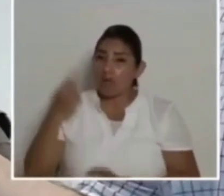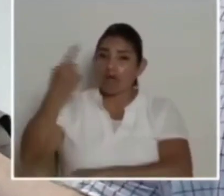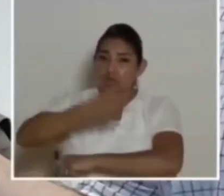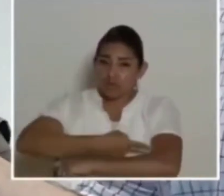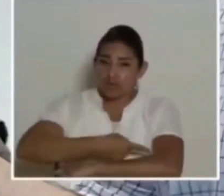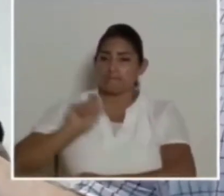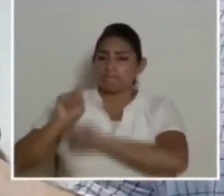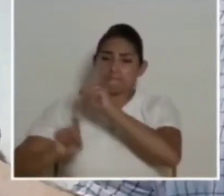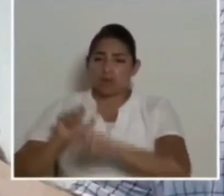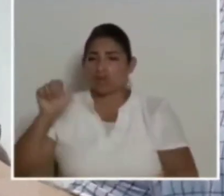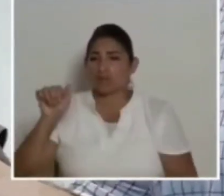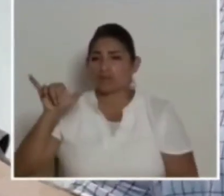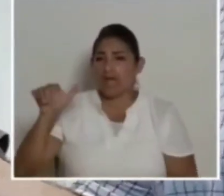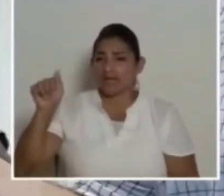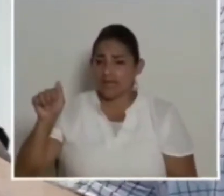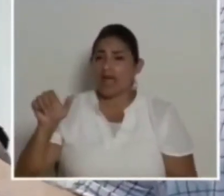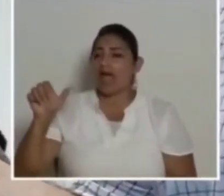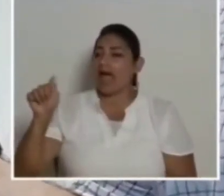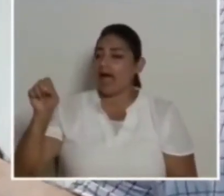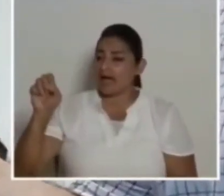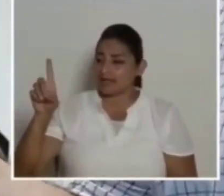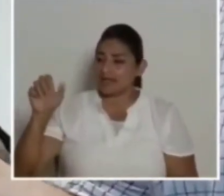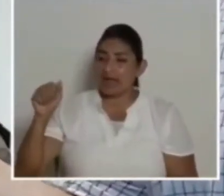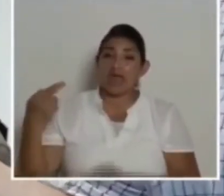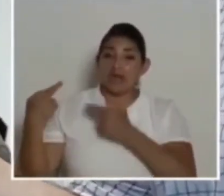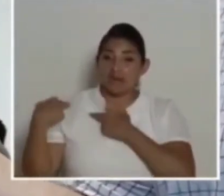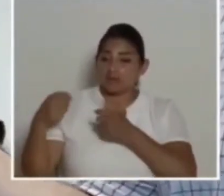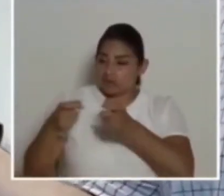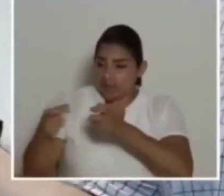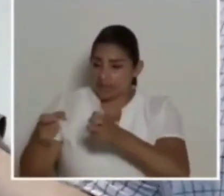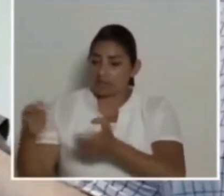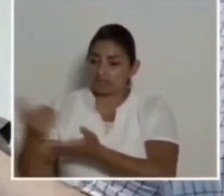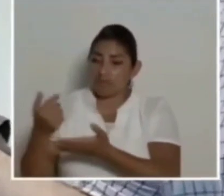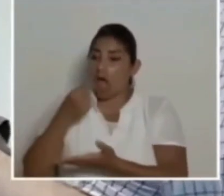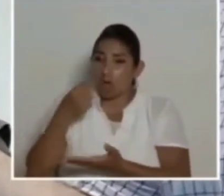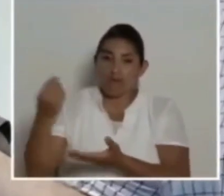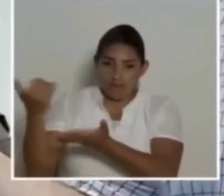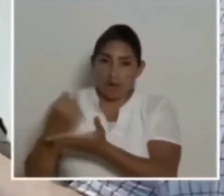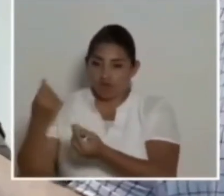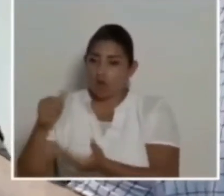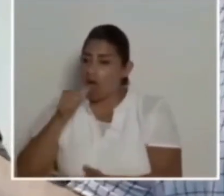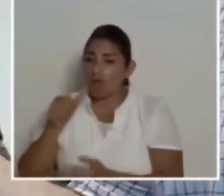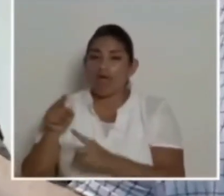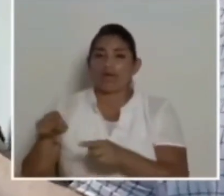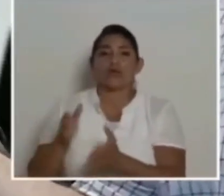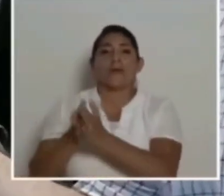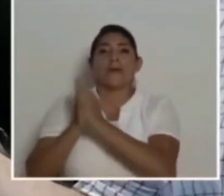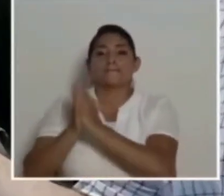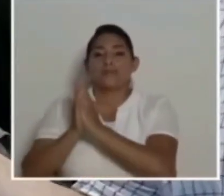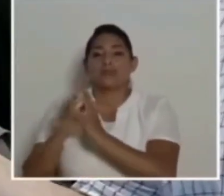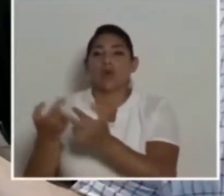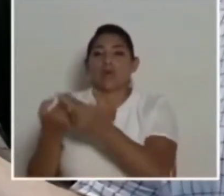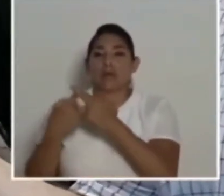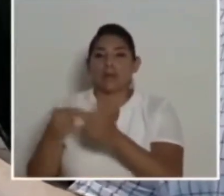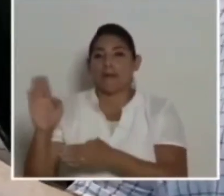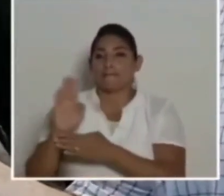Consultando a la DIA, la SADA encargada de gestionar el agua, el recurso hídrico, solicita un crédito al Popular,